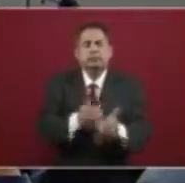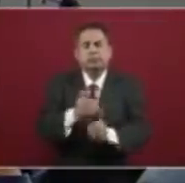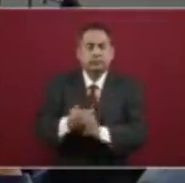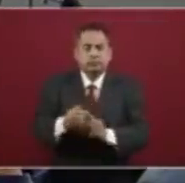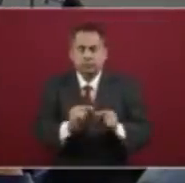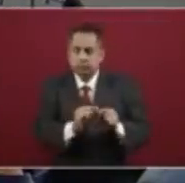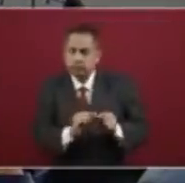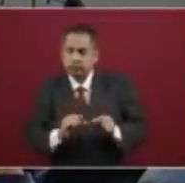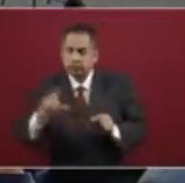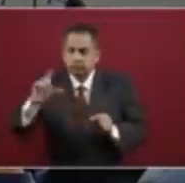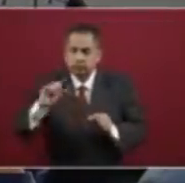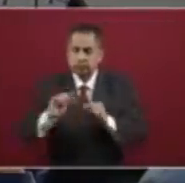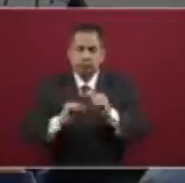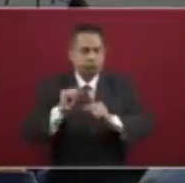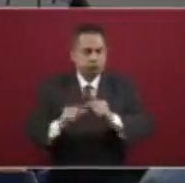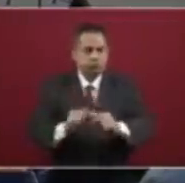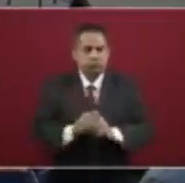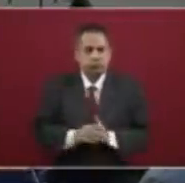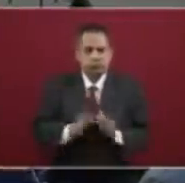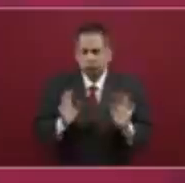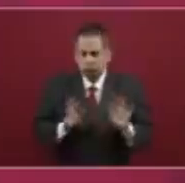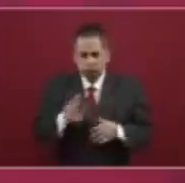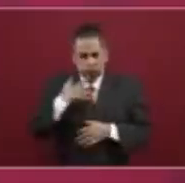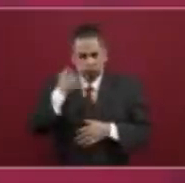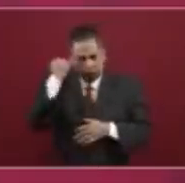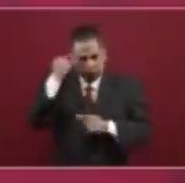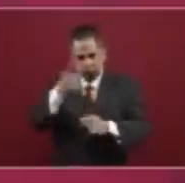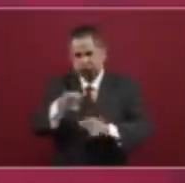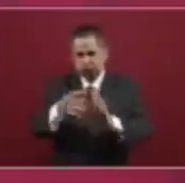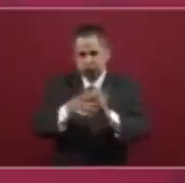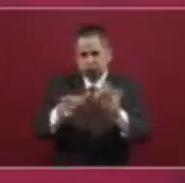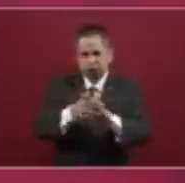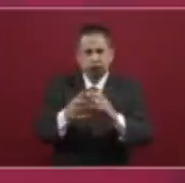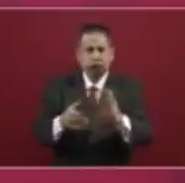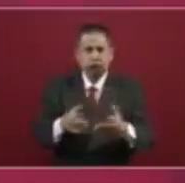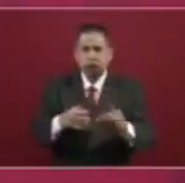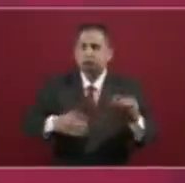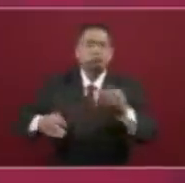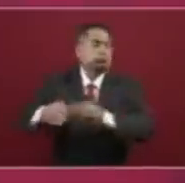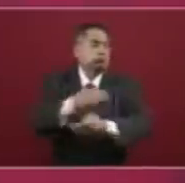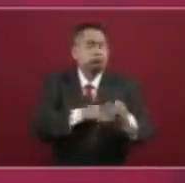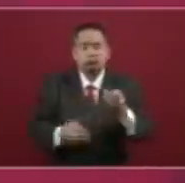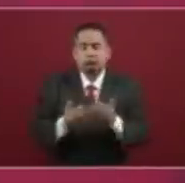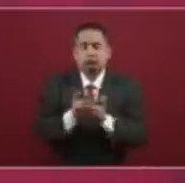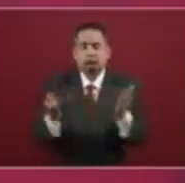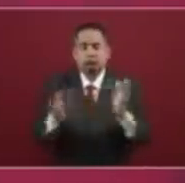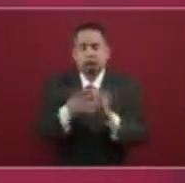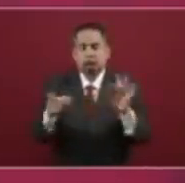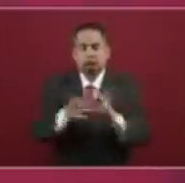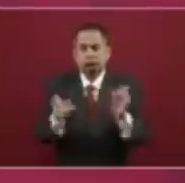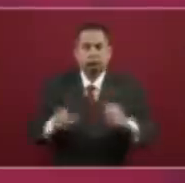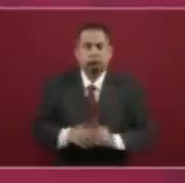abajo hacia arriba. Eso es la explicación a todos.